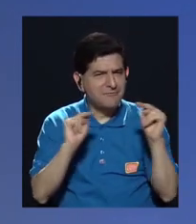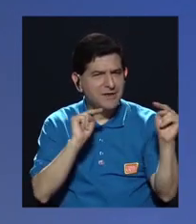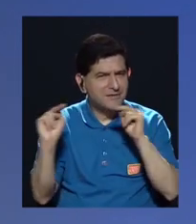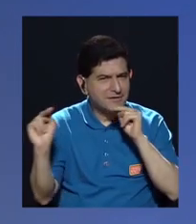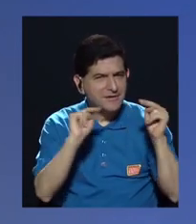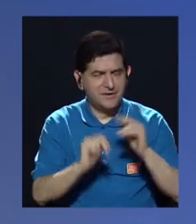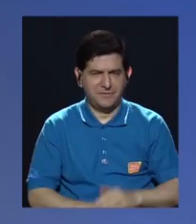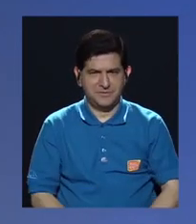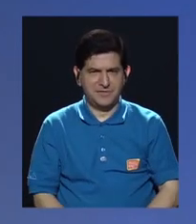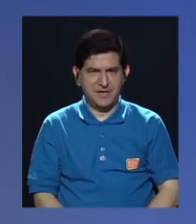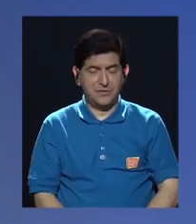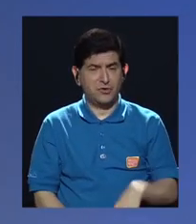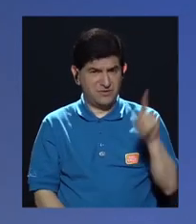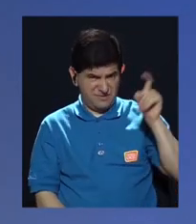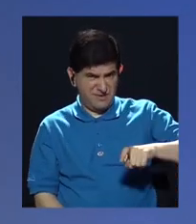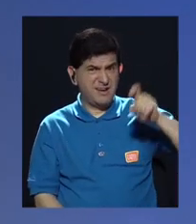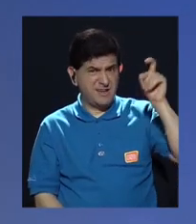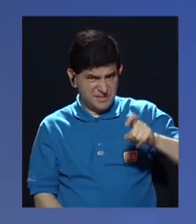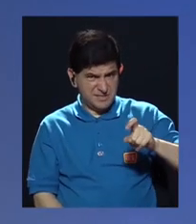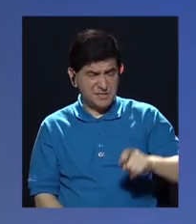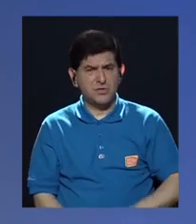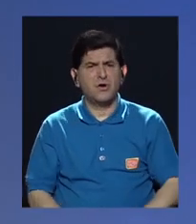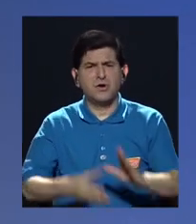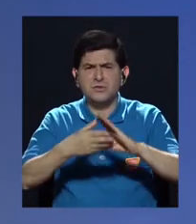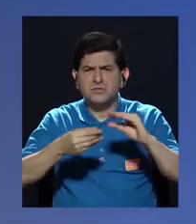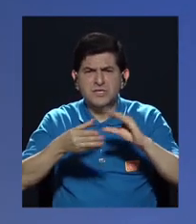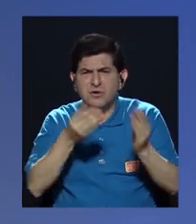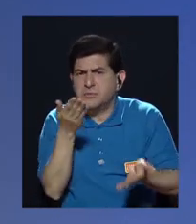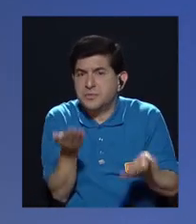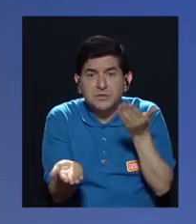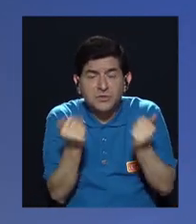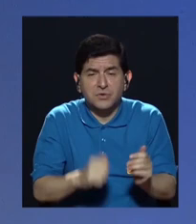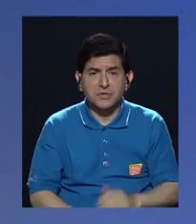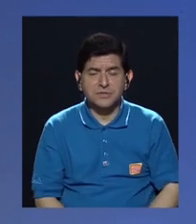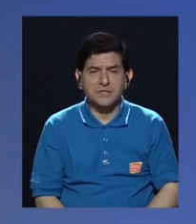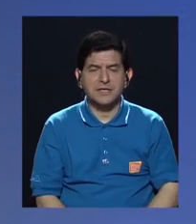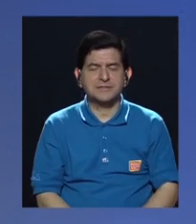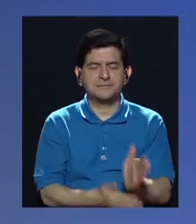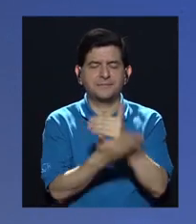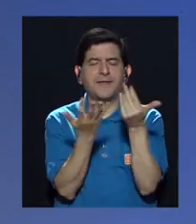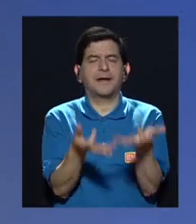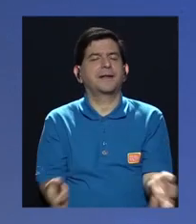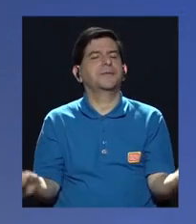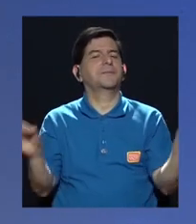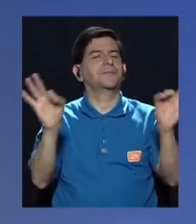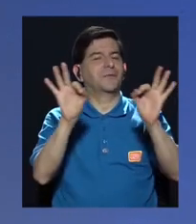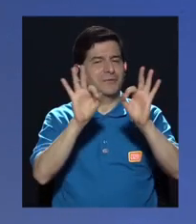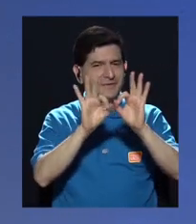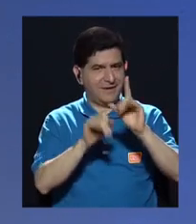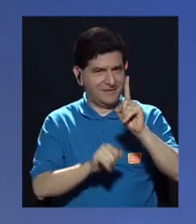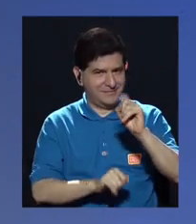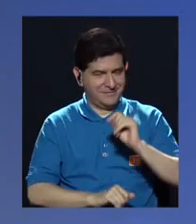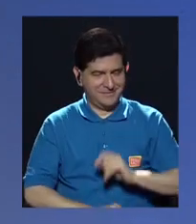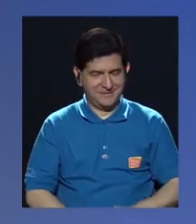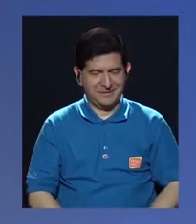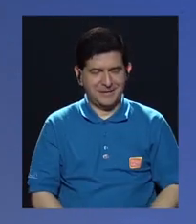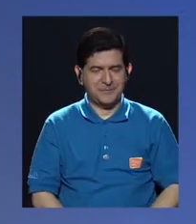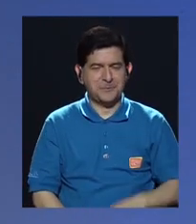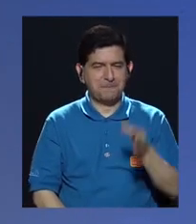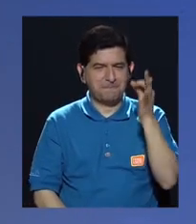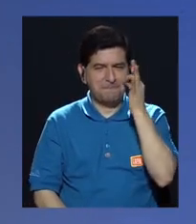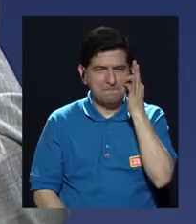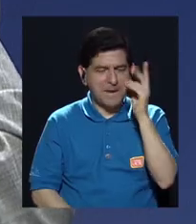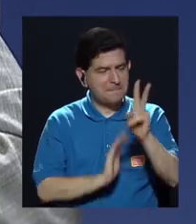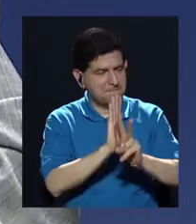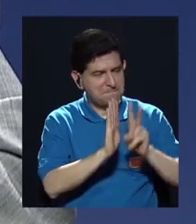mediadora fue necesaria? ¿Se comentó en algún momento? Había algo muy importante. Incluso don Pepe